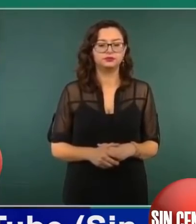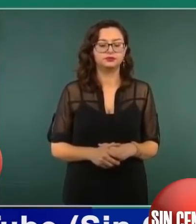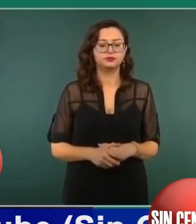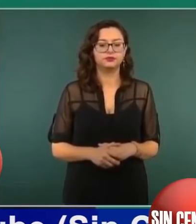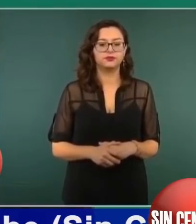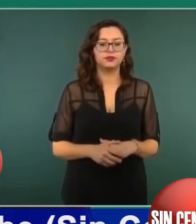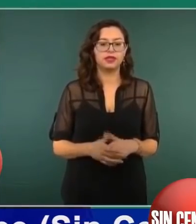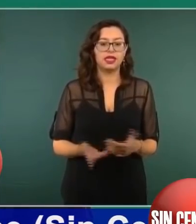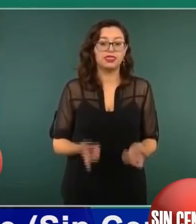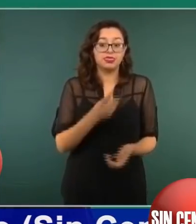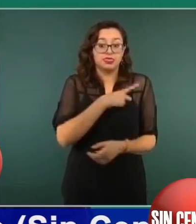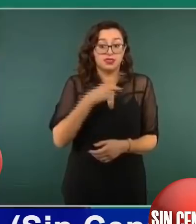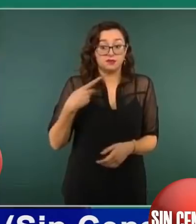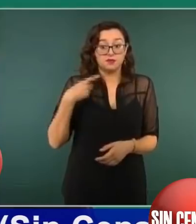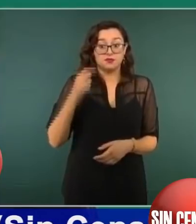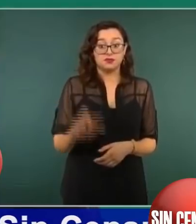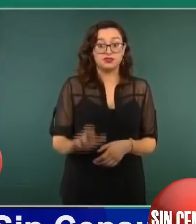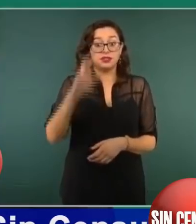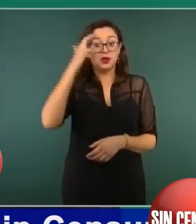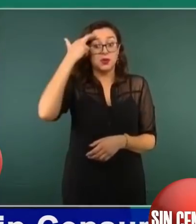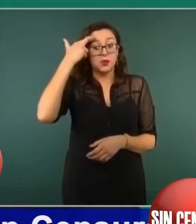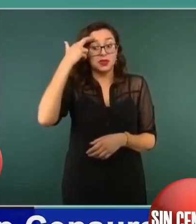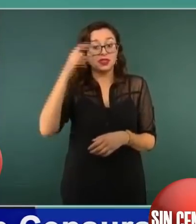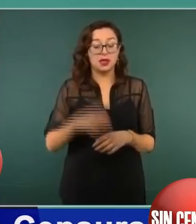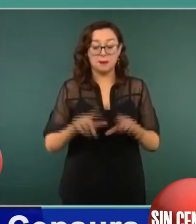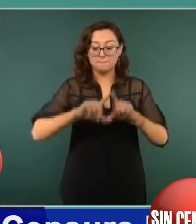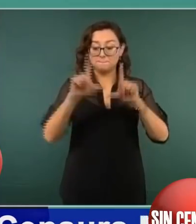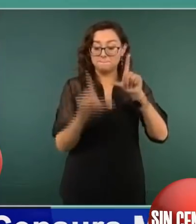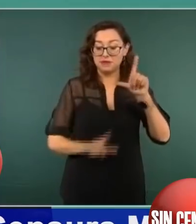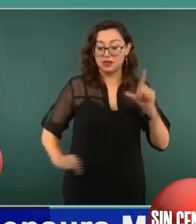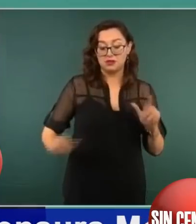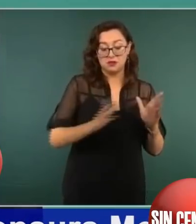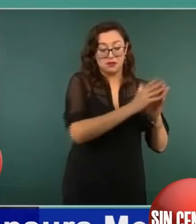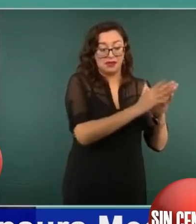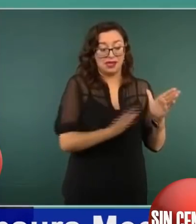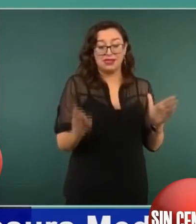fuimos colonia 300 años,